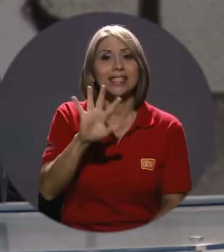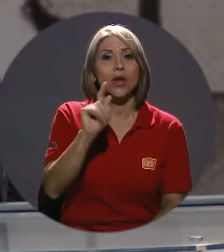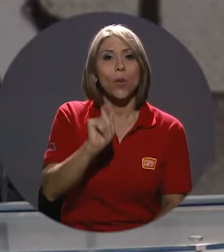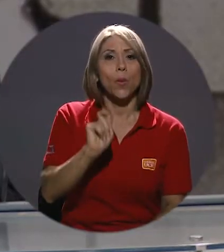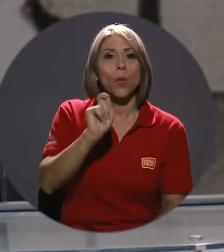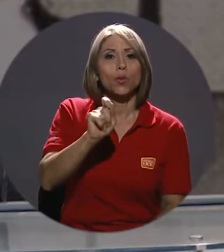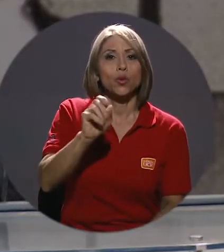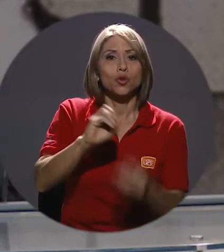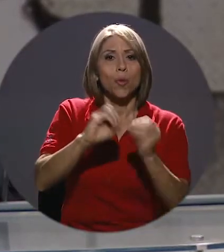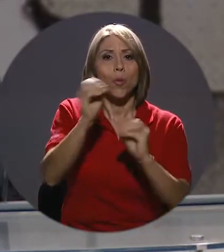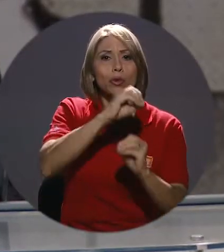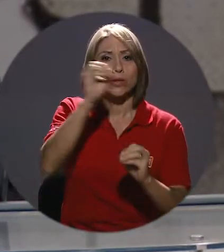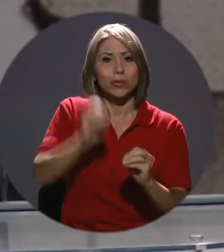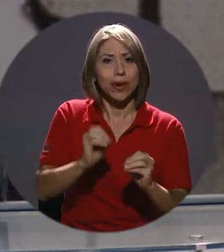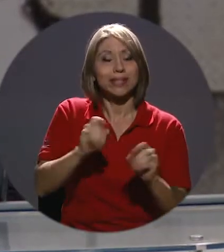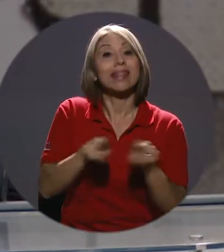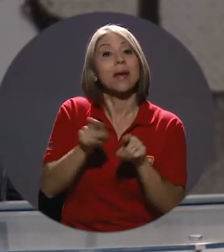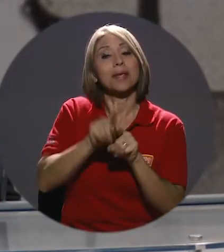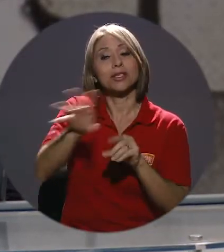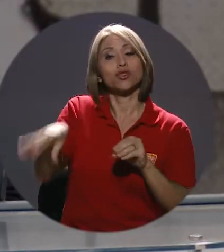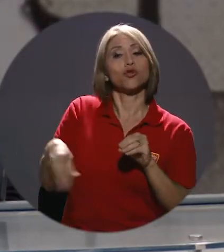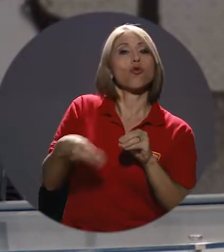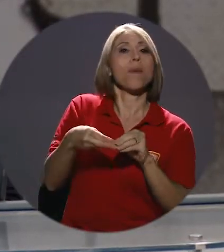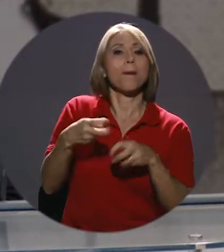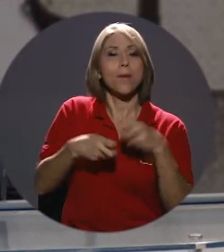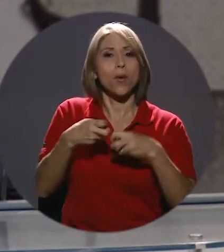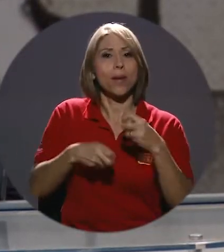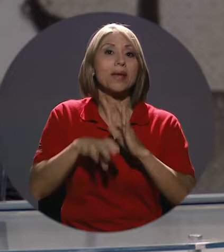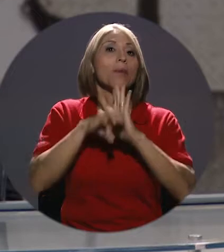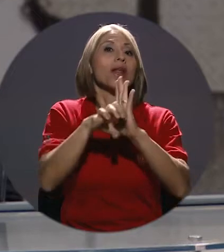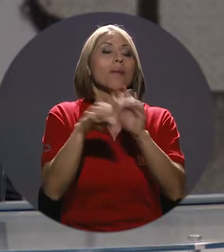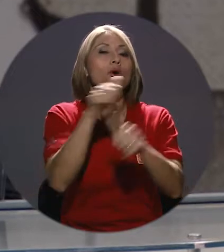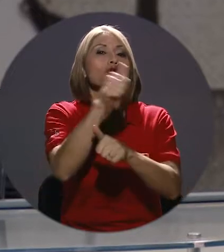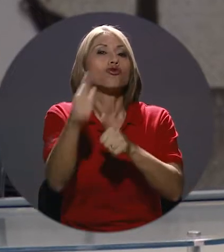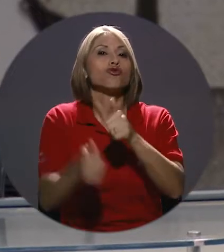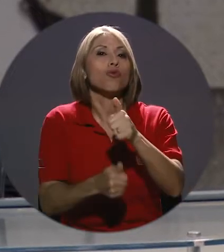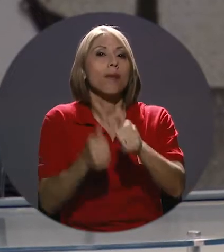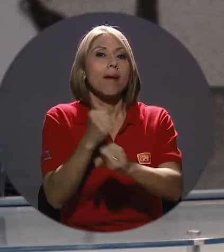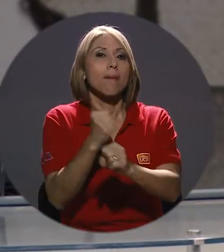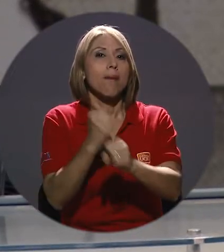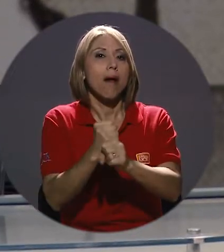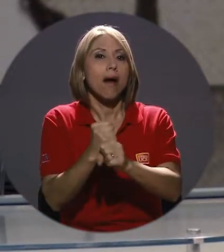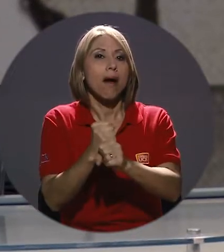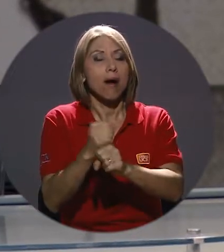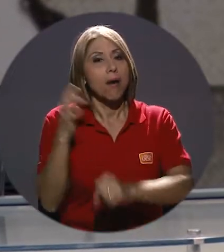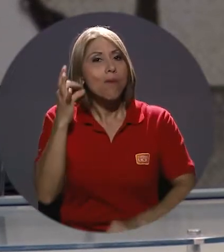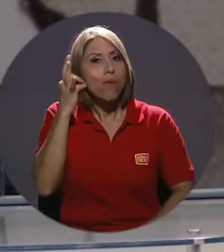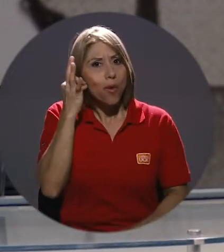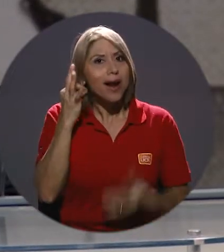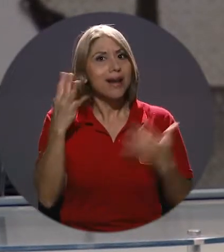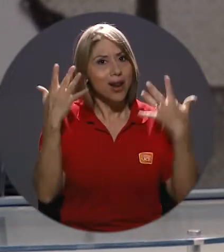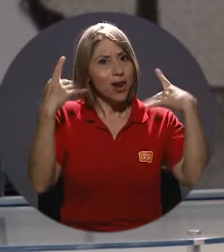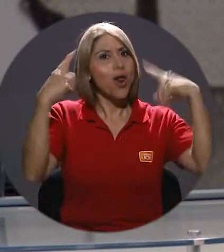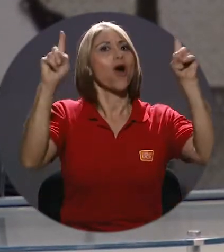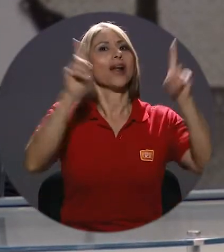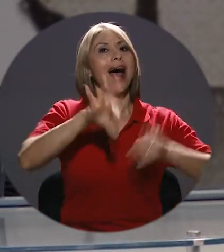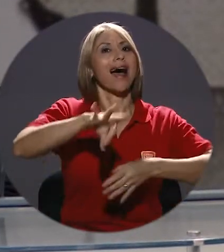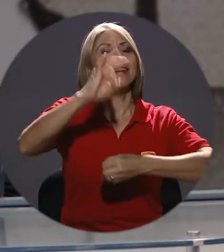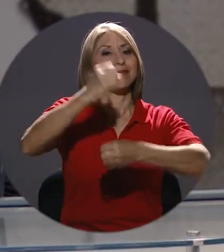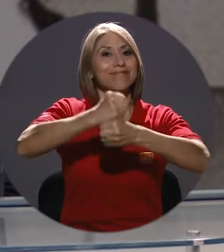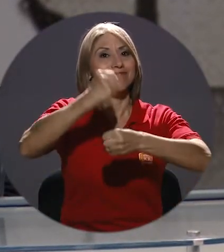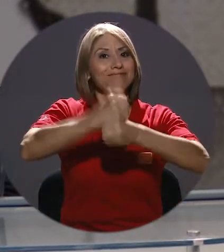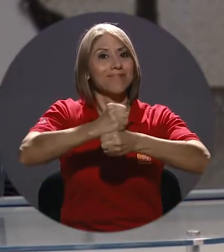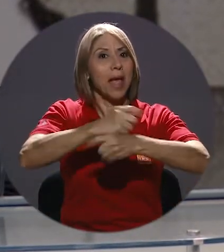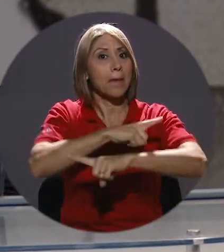porcentuales. Se suman otras dificultades como el subempleo, o sea, las mujeres cuando logran acceder al mercado